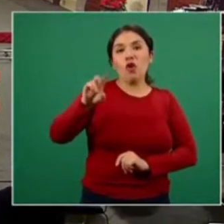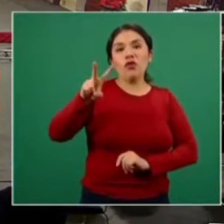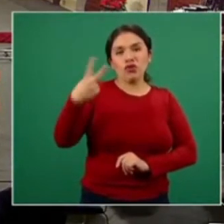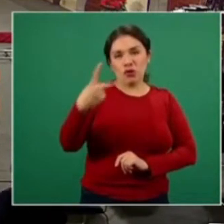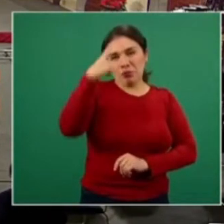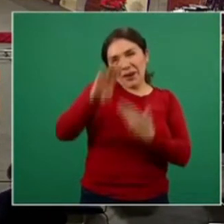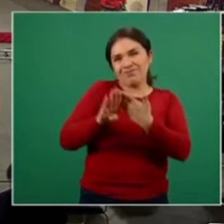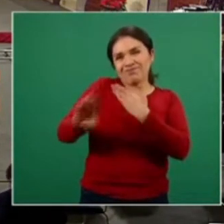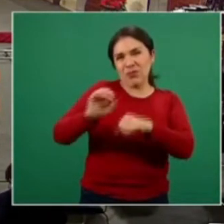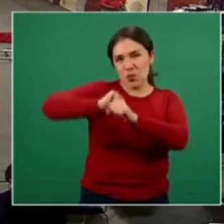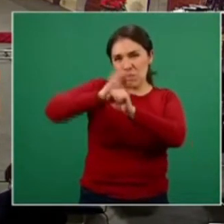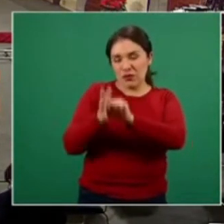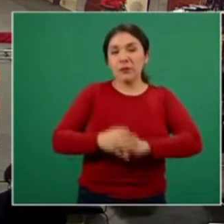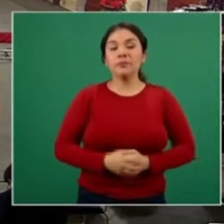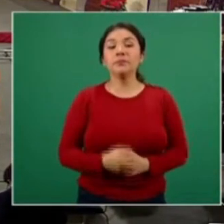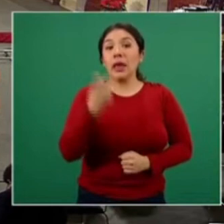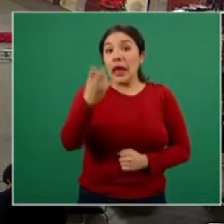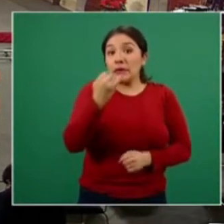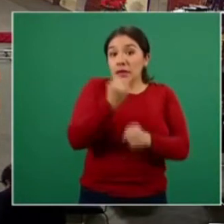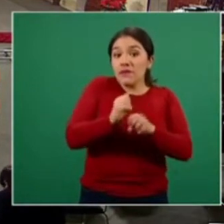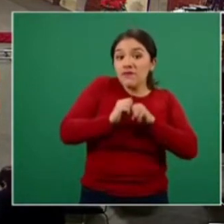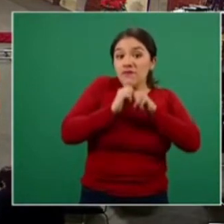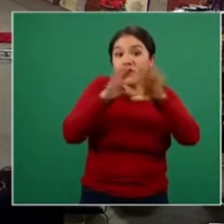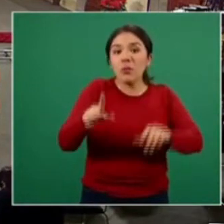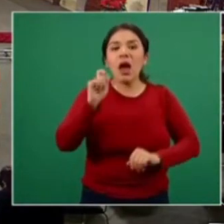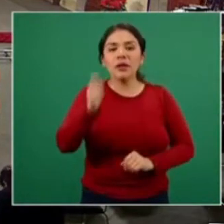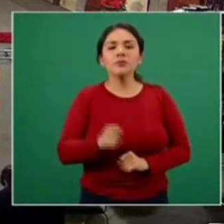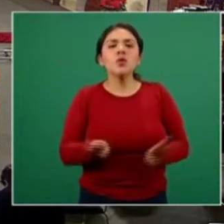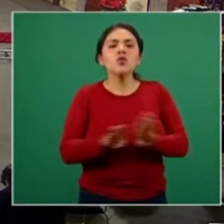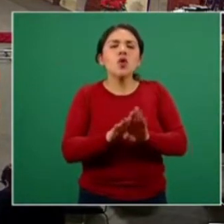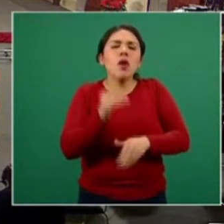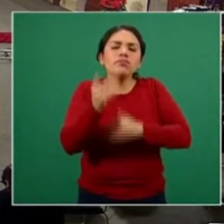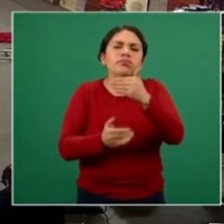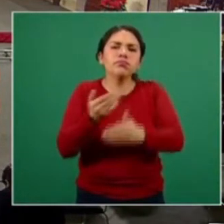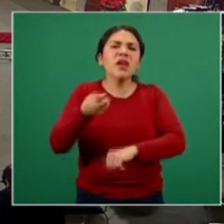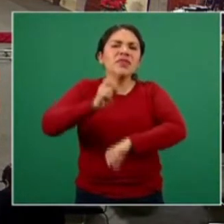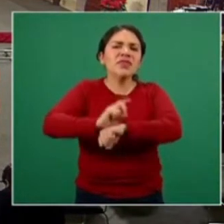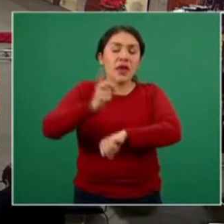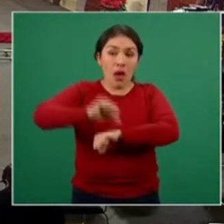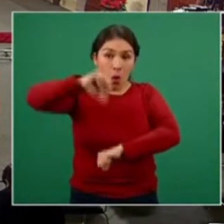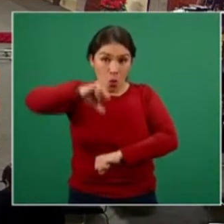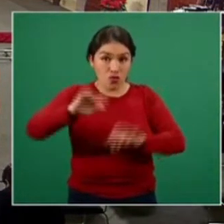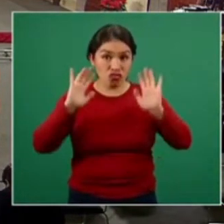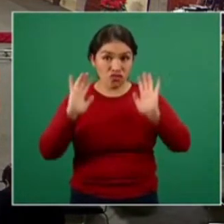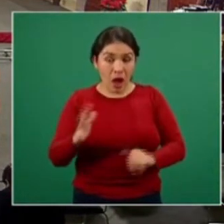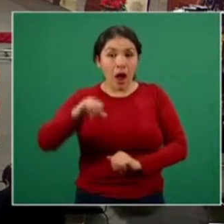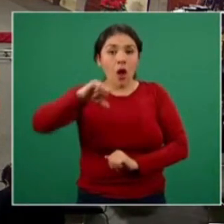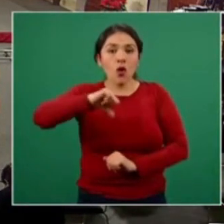COVID-19. Aquí tenemos el informe del avance diario. Hoy se aplicaron